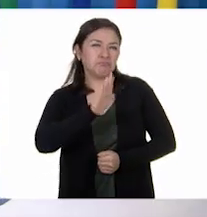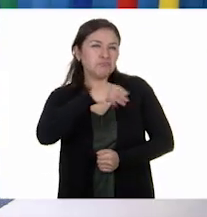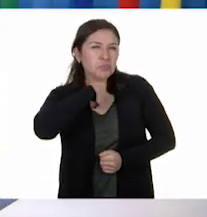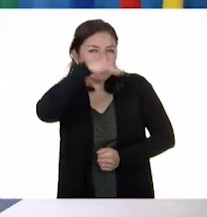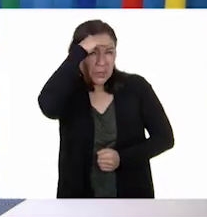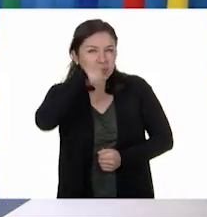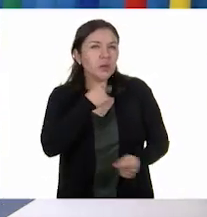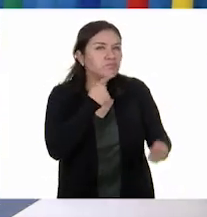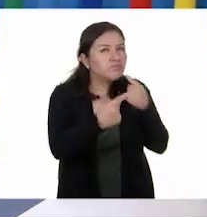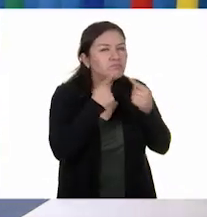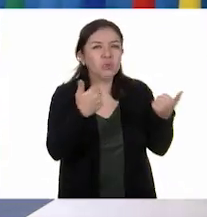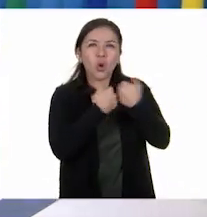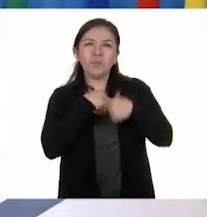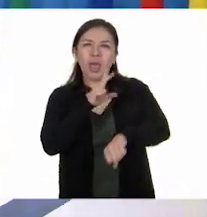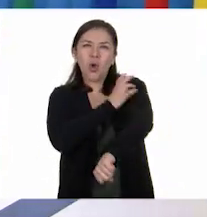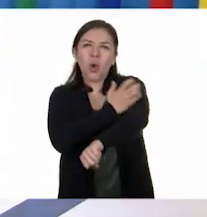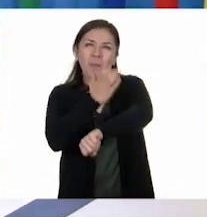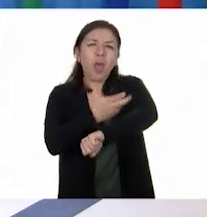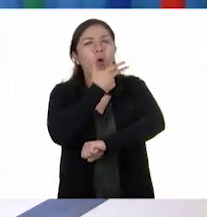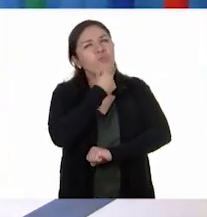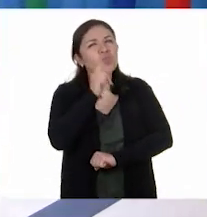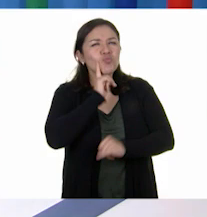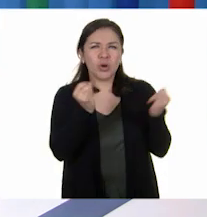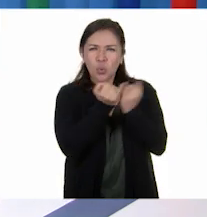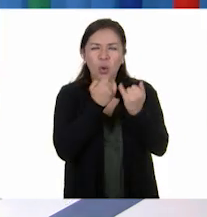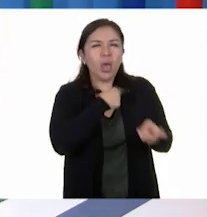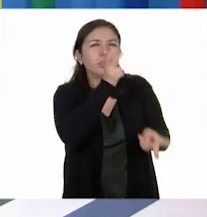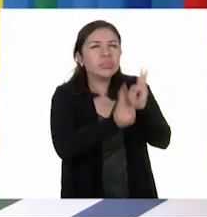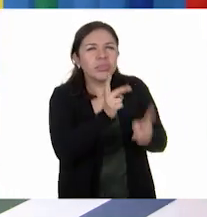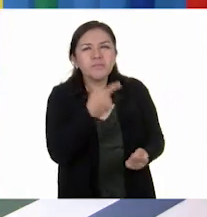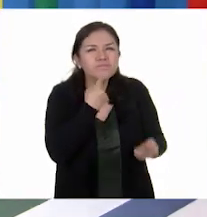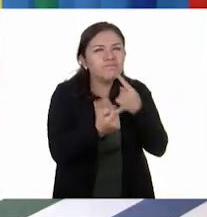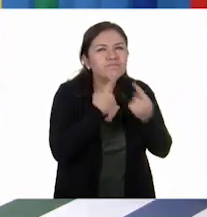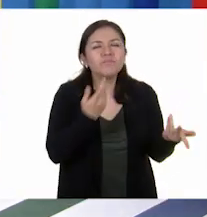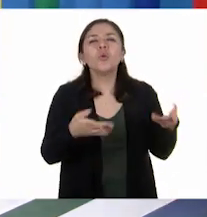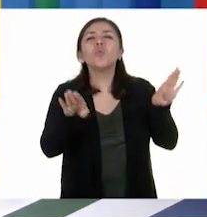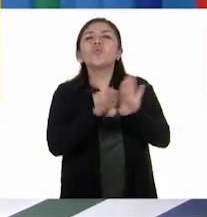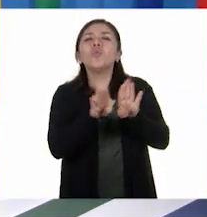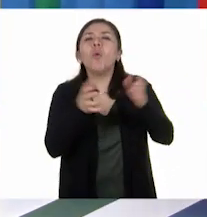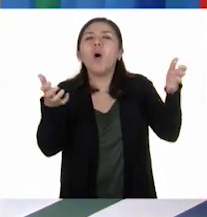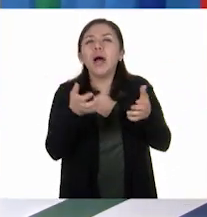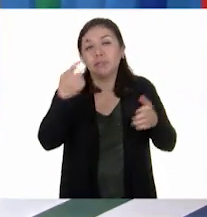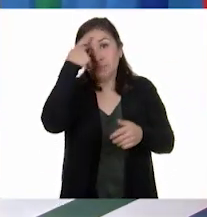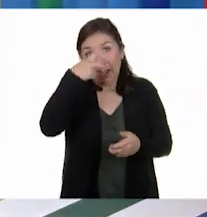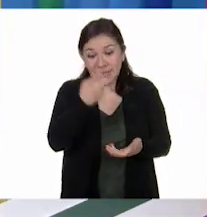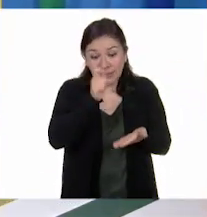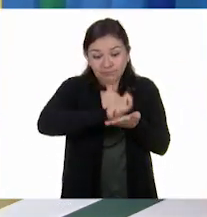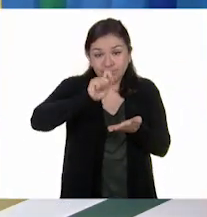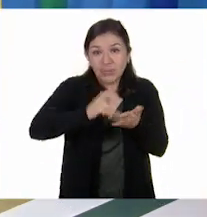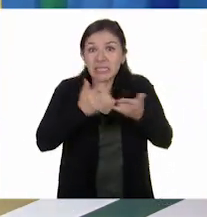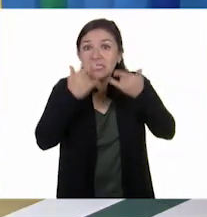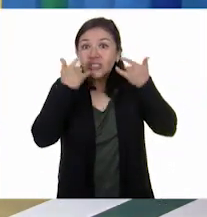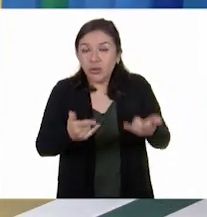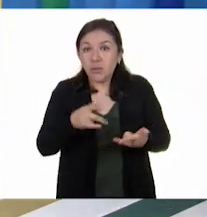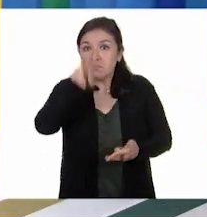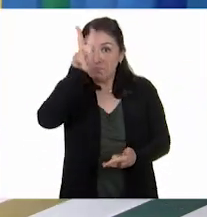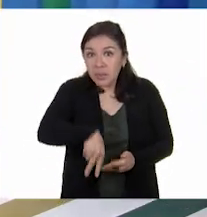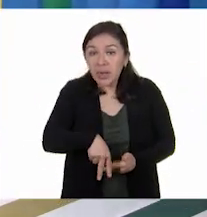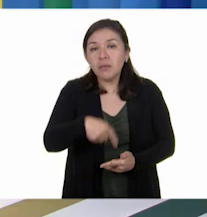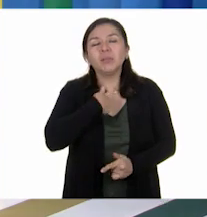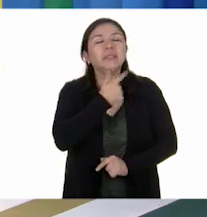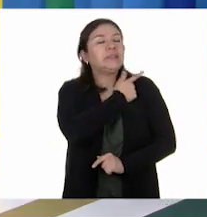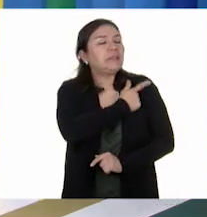de acuerdo con algunas compañeras y compañeros para decidir ¿qué hacemos con nuestros relatos históricos? La verdad es que a mí